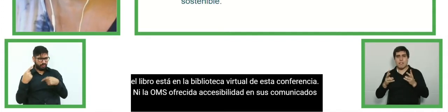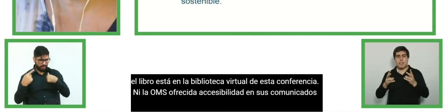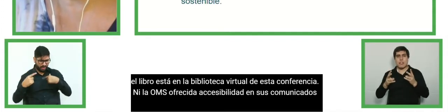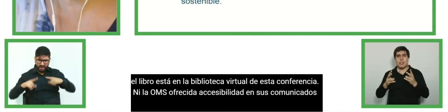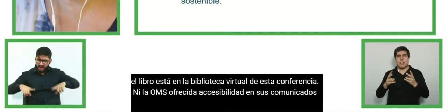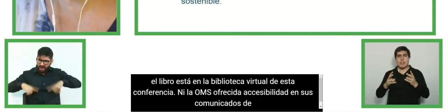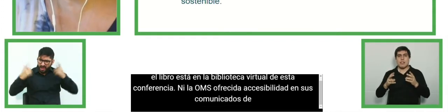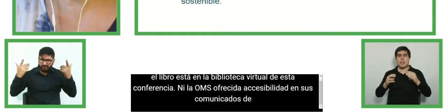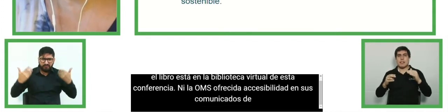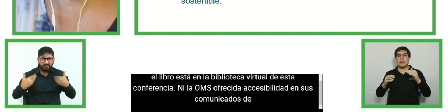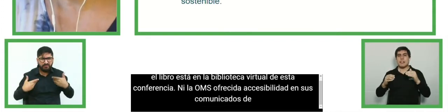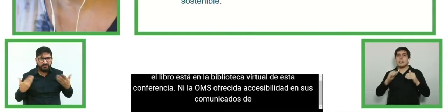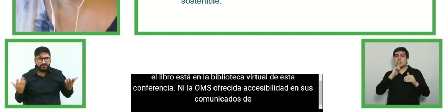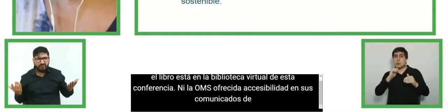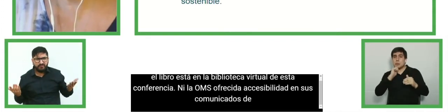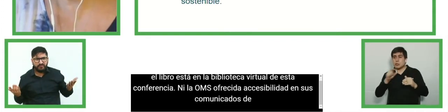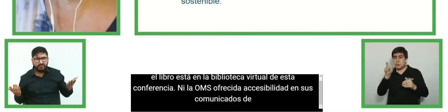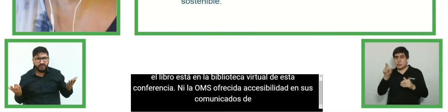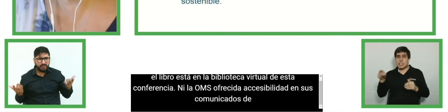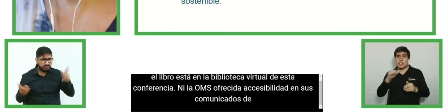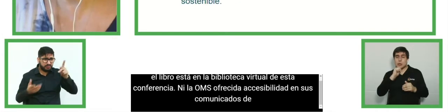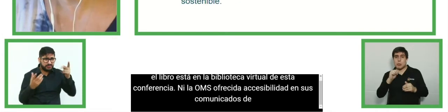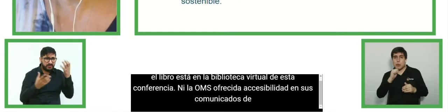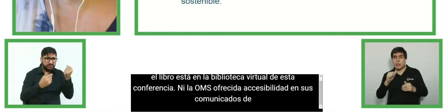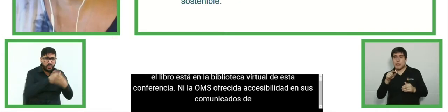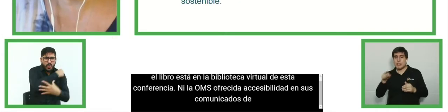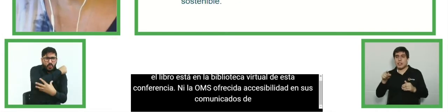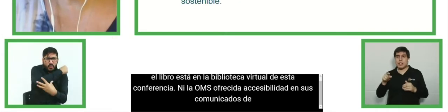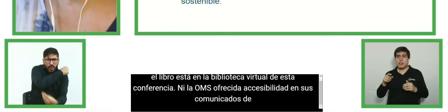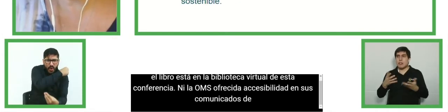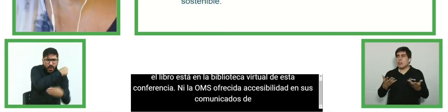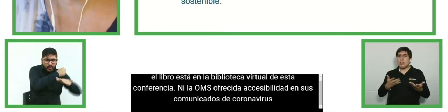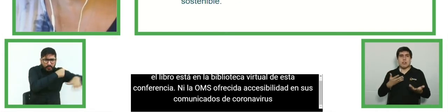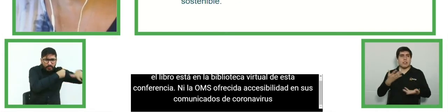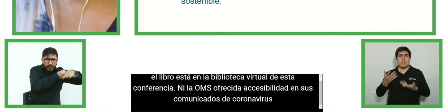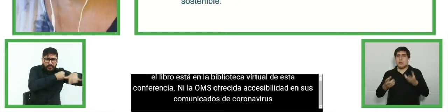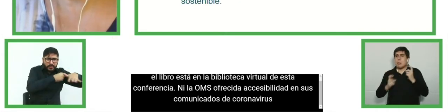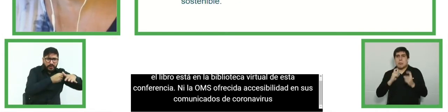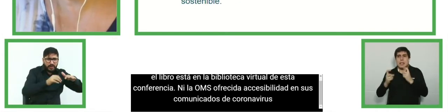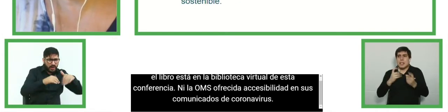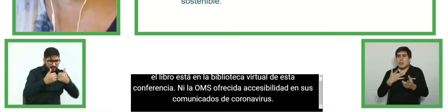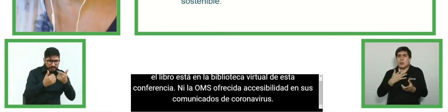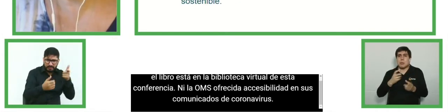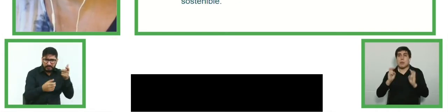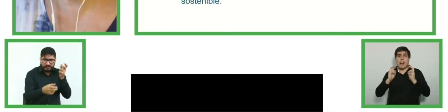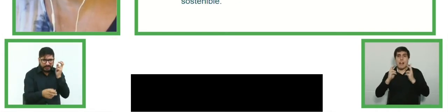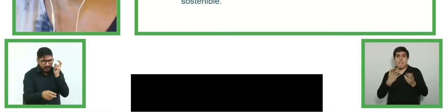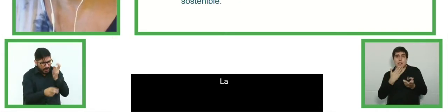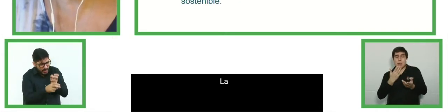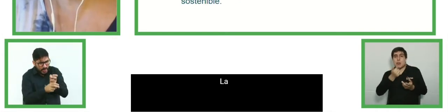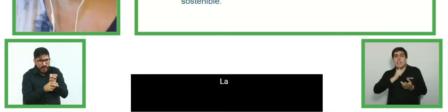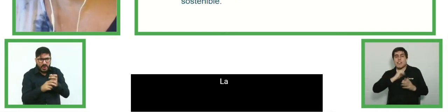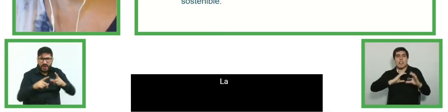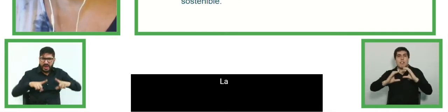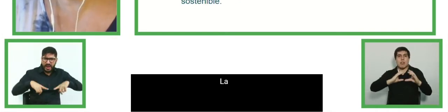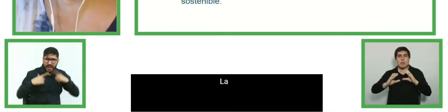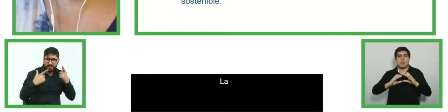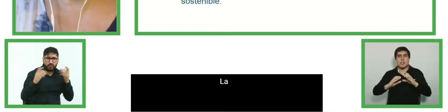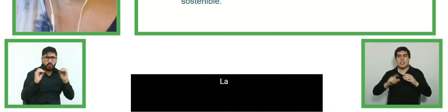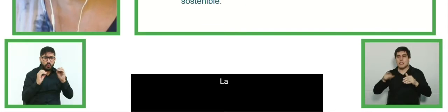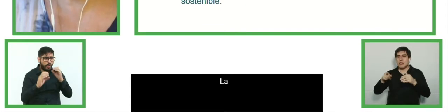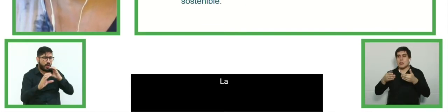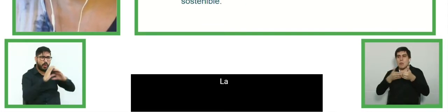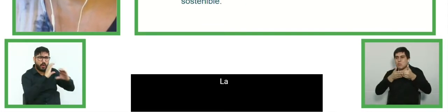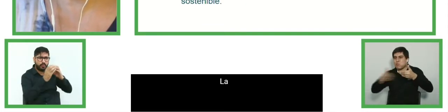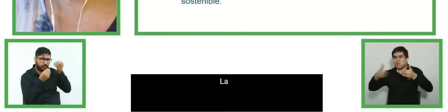de pobreza, empezaron a correr un riesgo de vida sin precedentes. La exclusión se multiplicó de forma